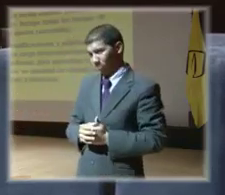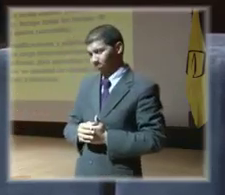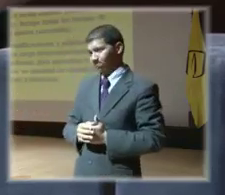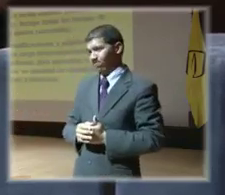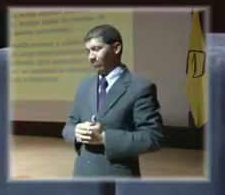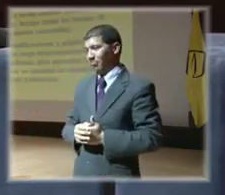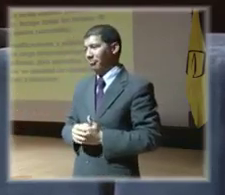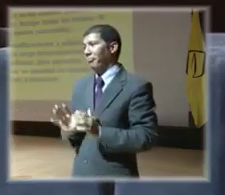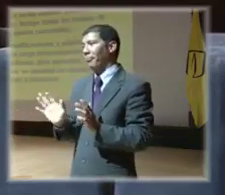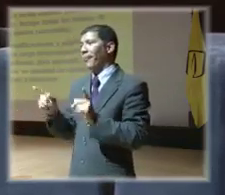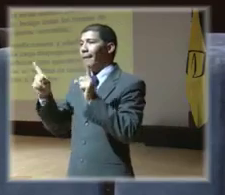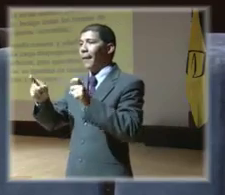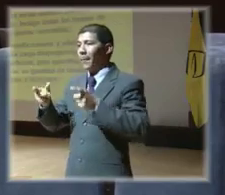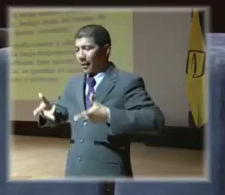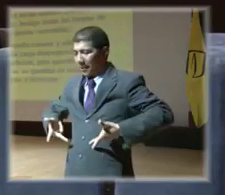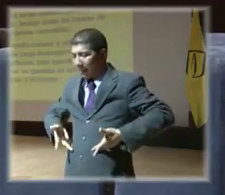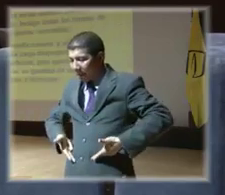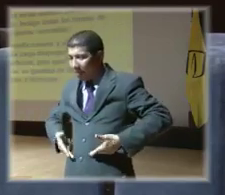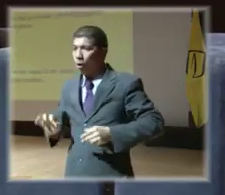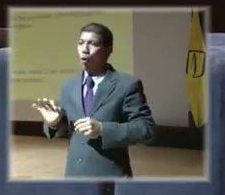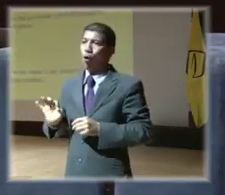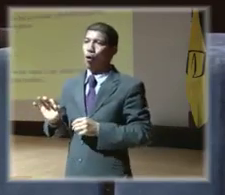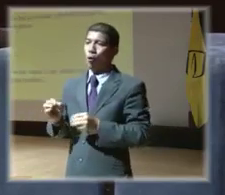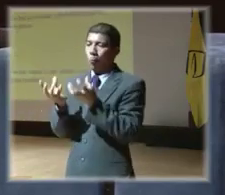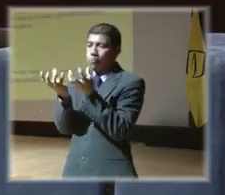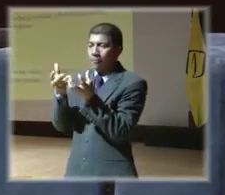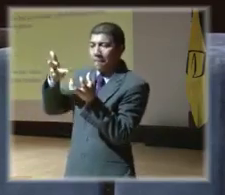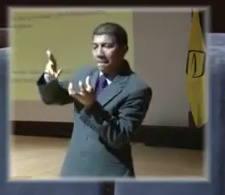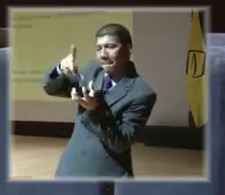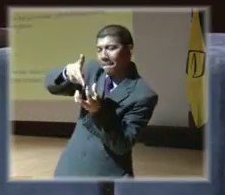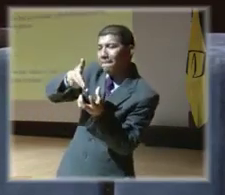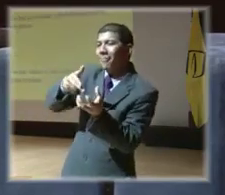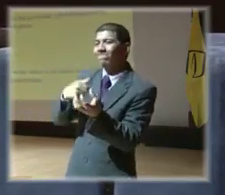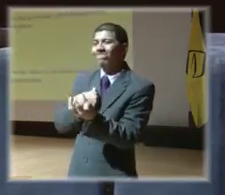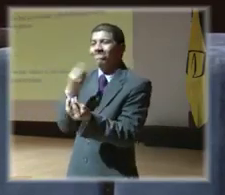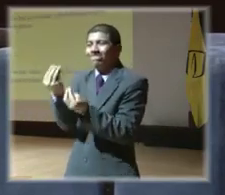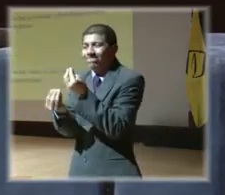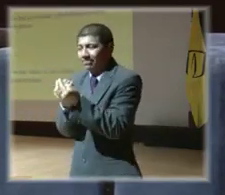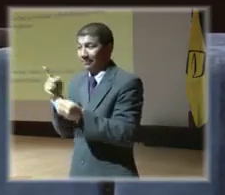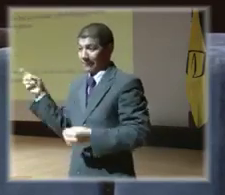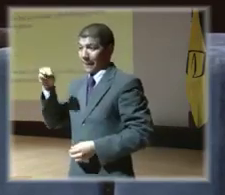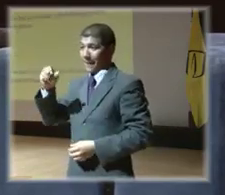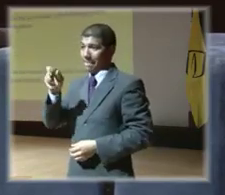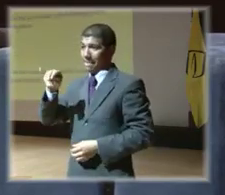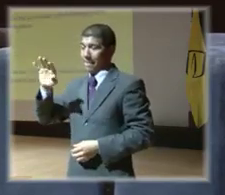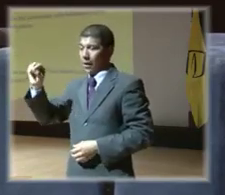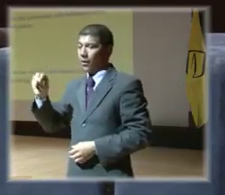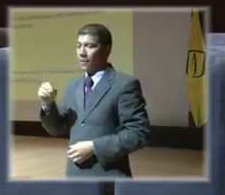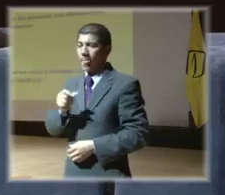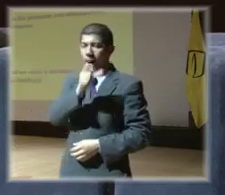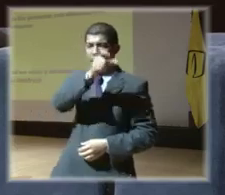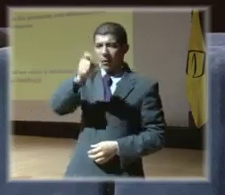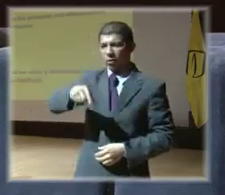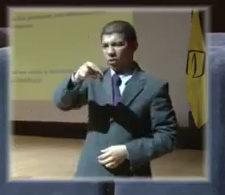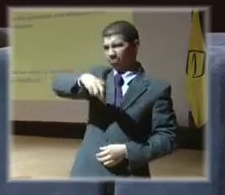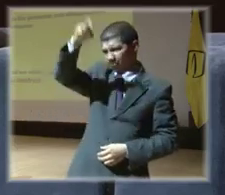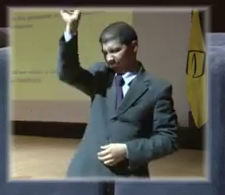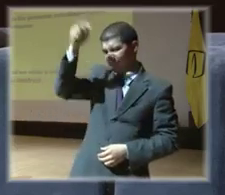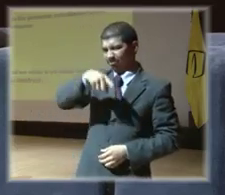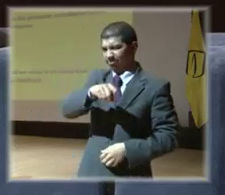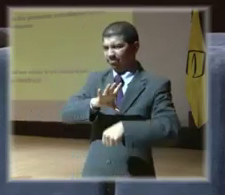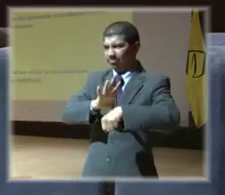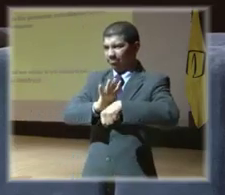En el tema de la esterilización, como lo mencionó Mario, generalmente es un consejo de un profesional de la salud que dice, usted cómo no